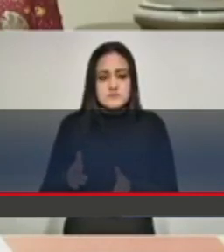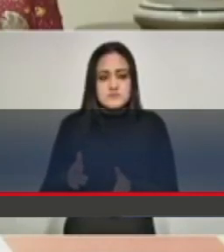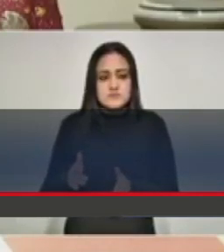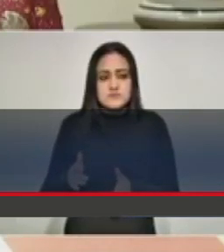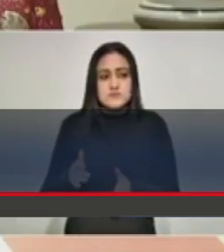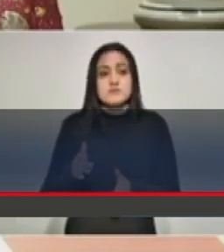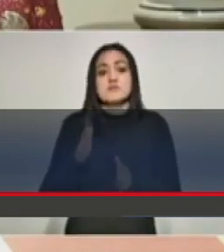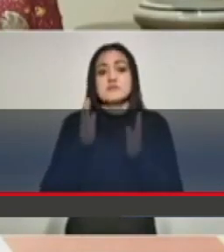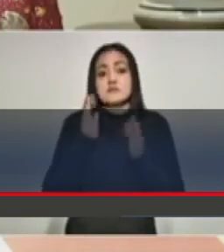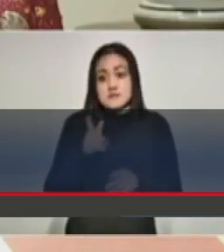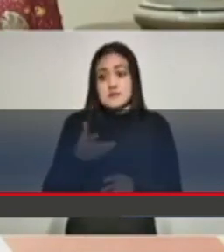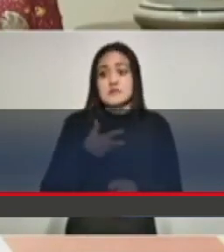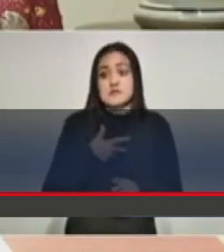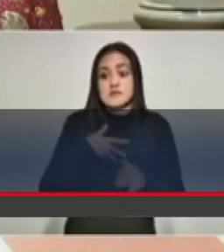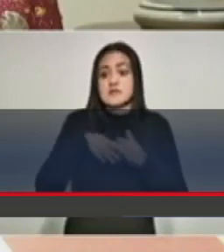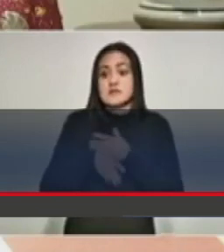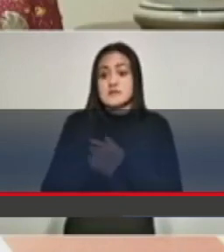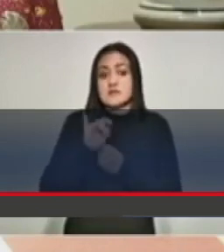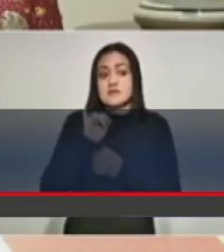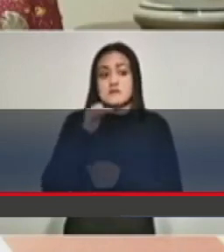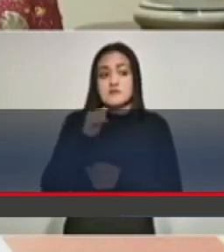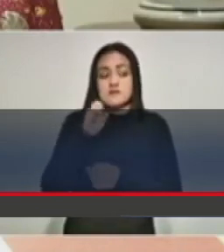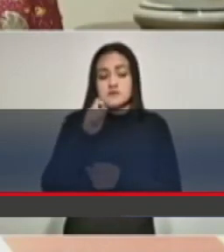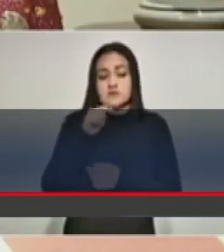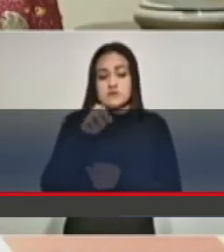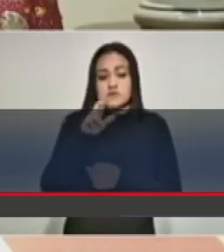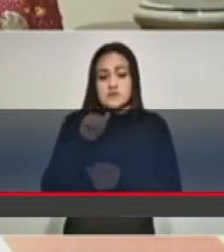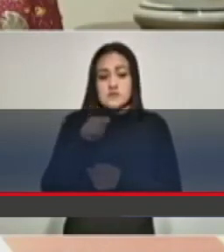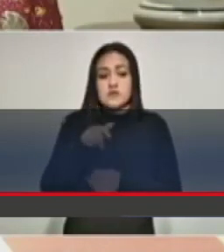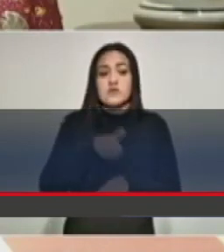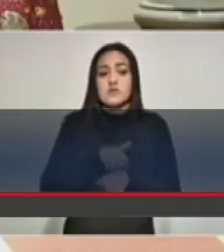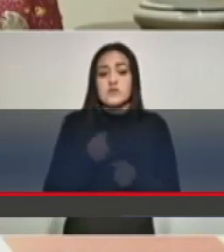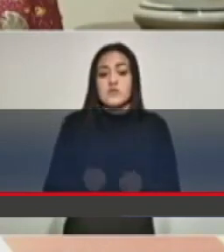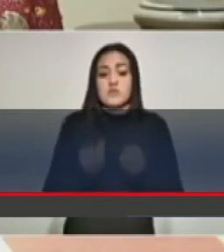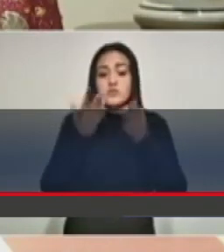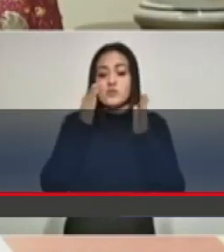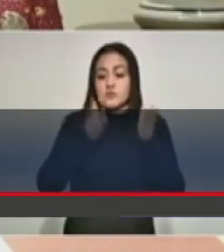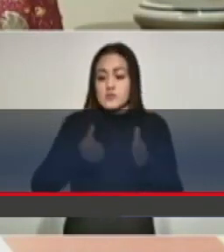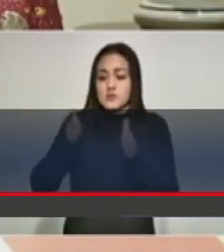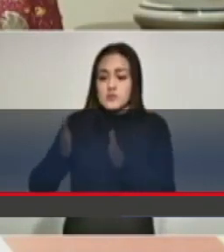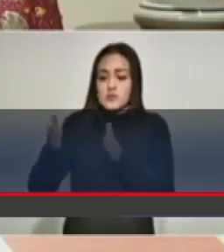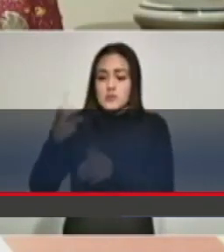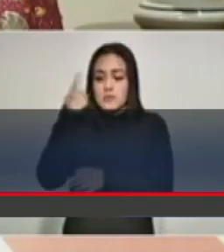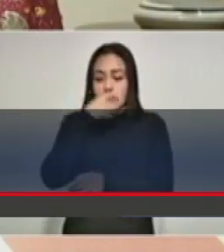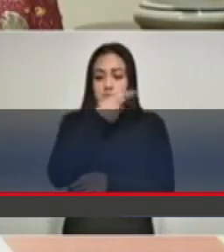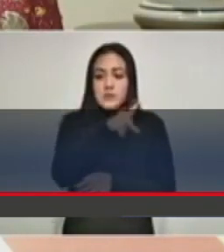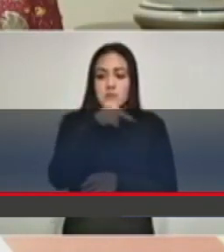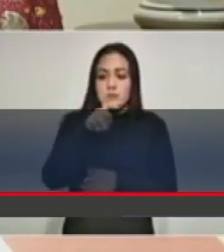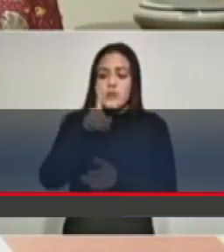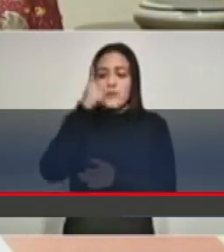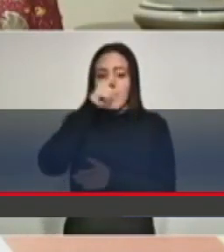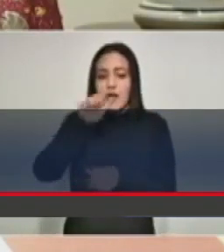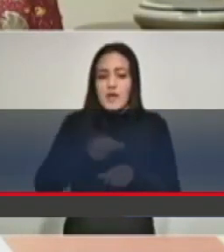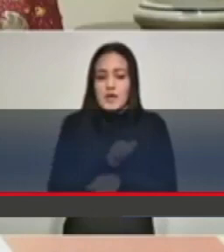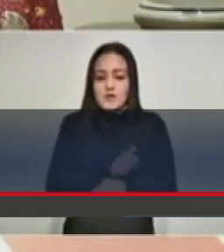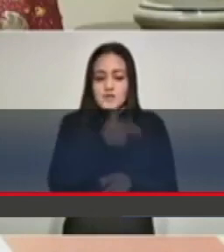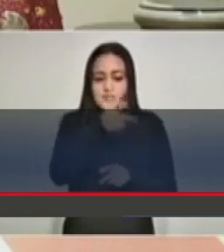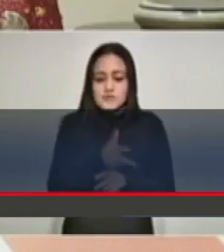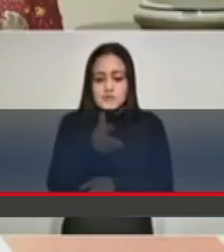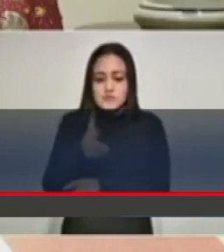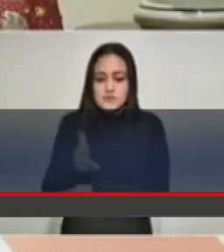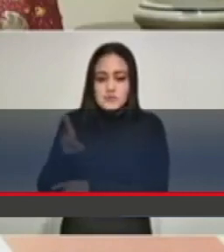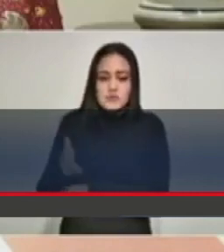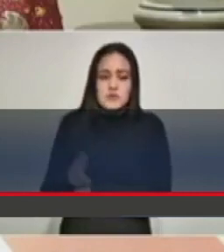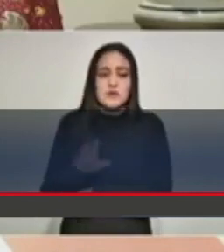Si ahí está infraestructura, tienen un número de espacios proporcional, pero no podría haber